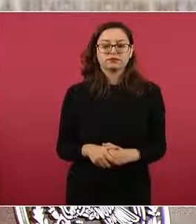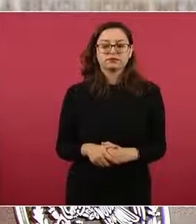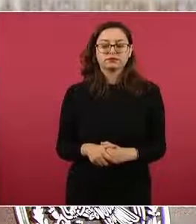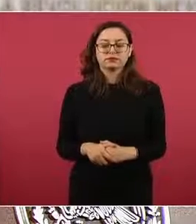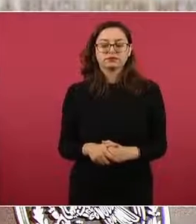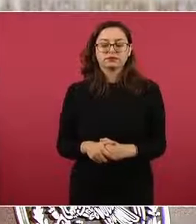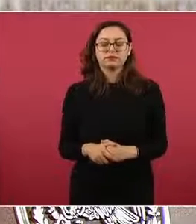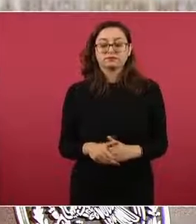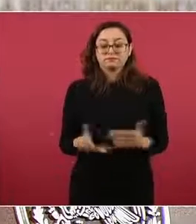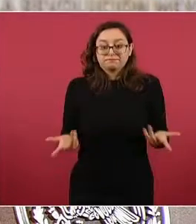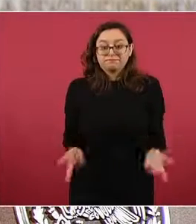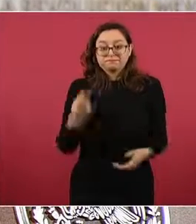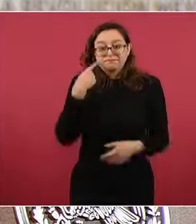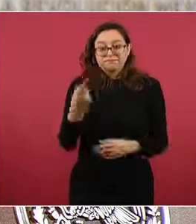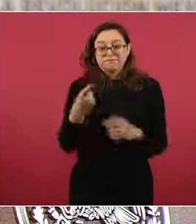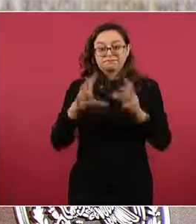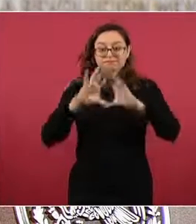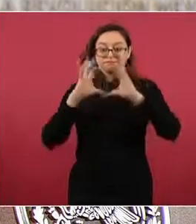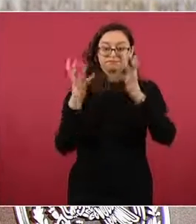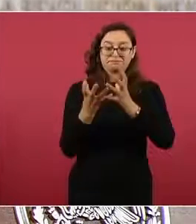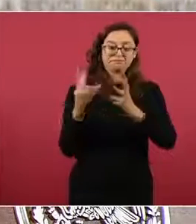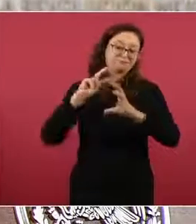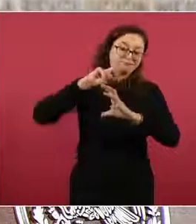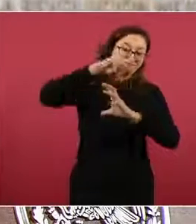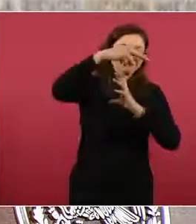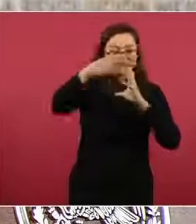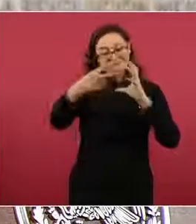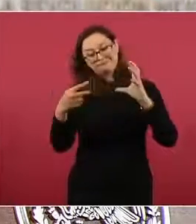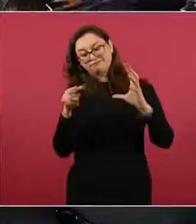baste ver cómo estamos a nivel mundial.